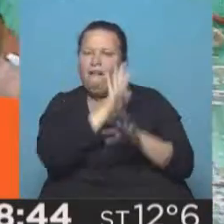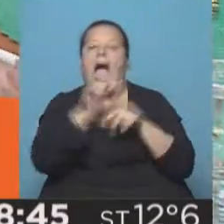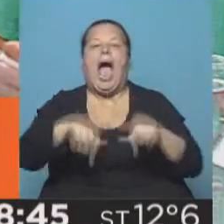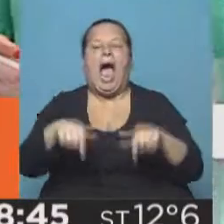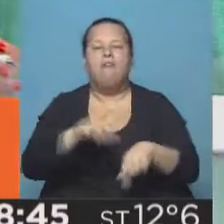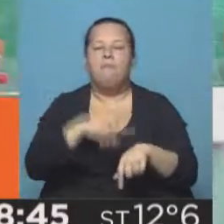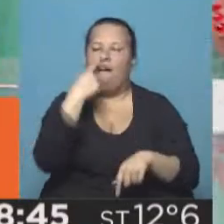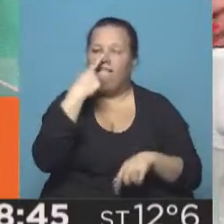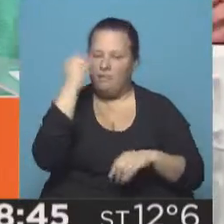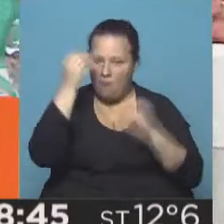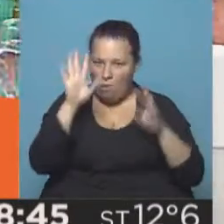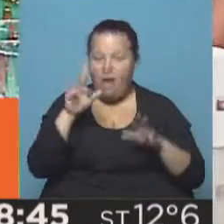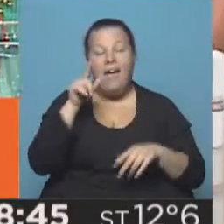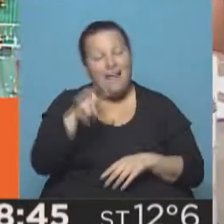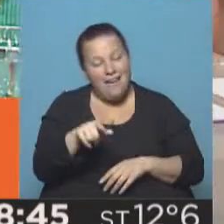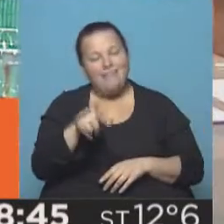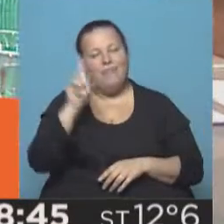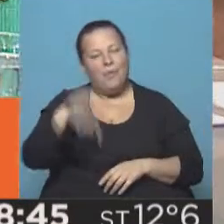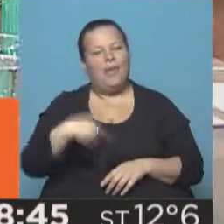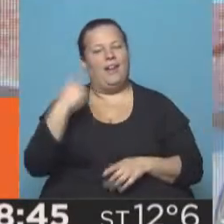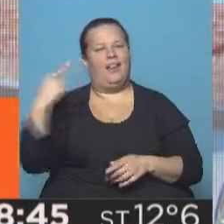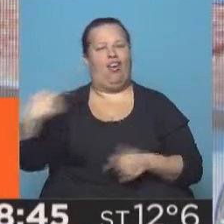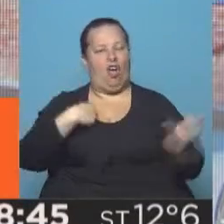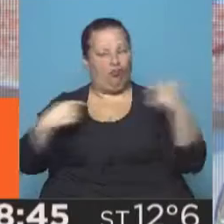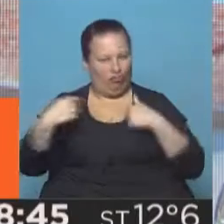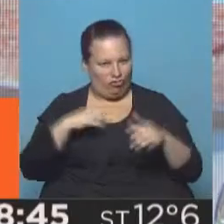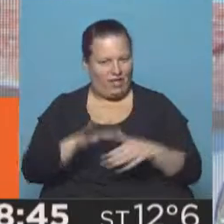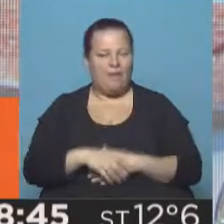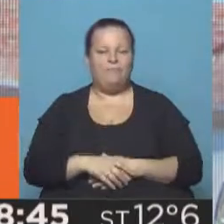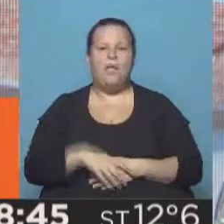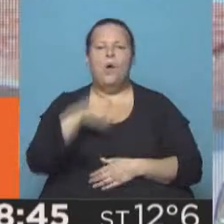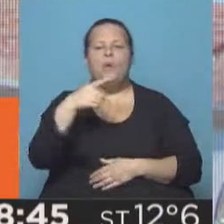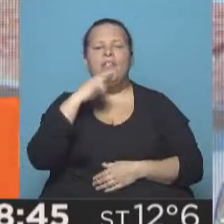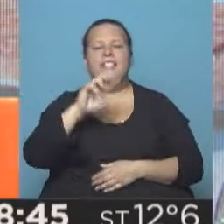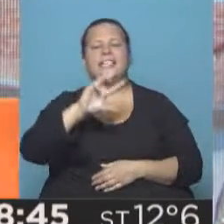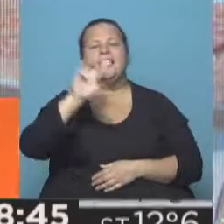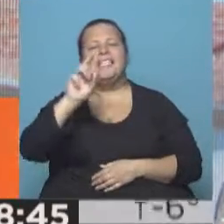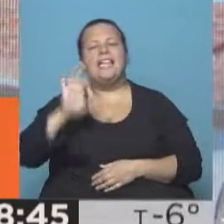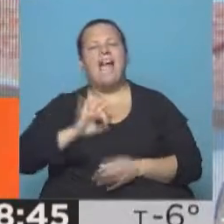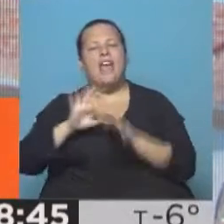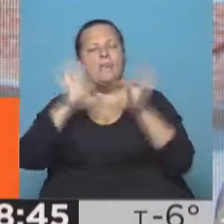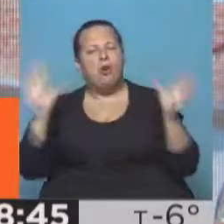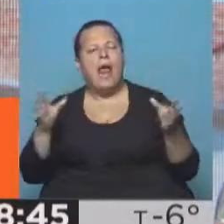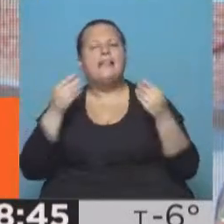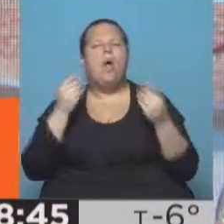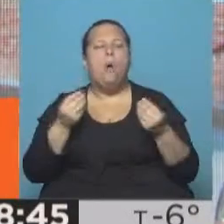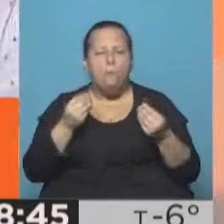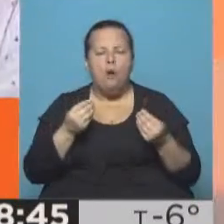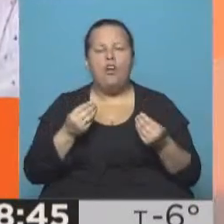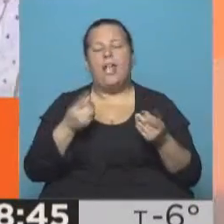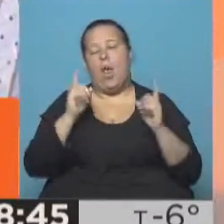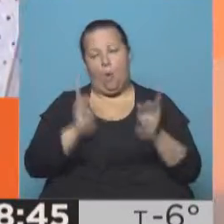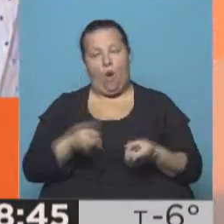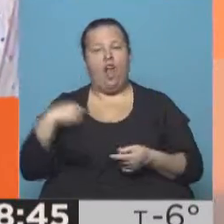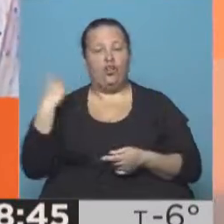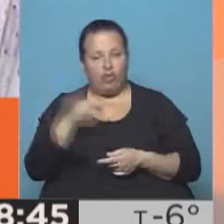y ahora y es ahí donde se nos juzga, ¿no? Se entiende. ¿Por qué se habla de la tercera década democrática y por qué, a pesar de que toda